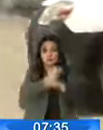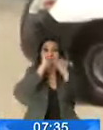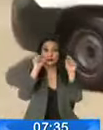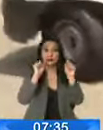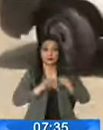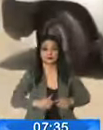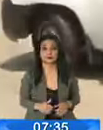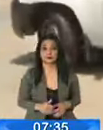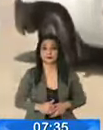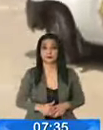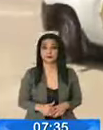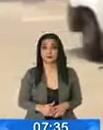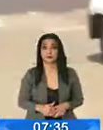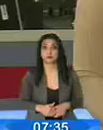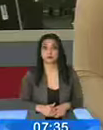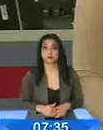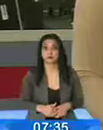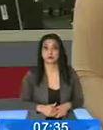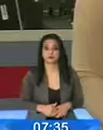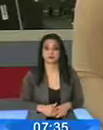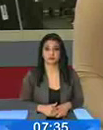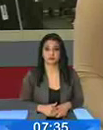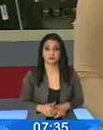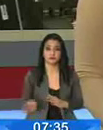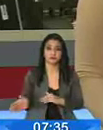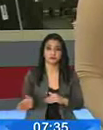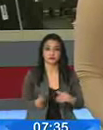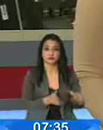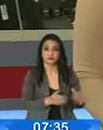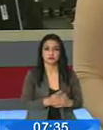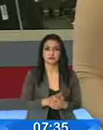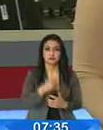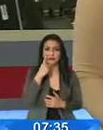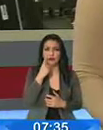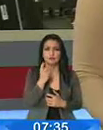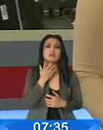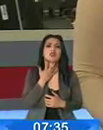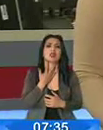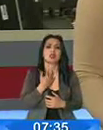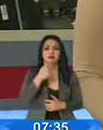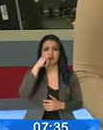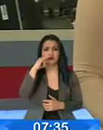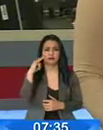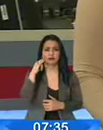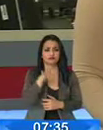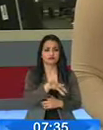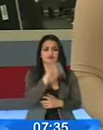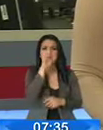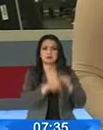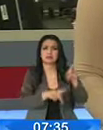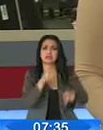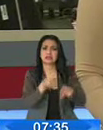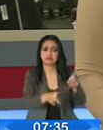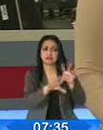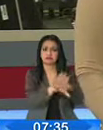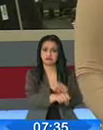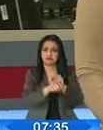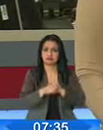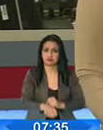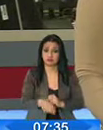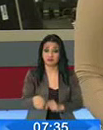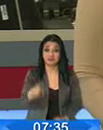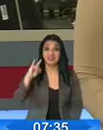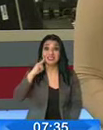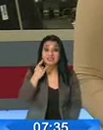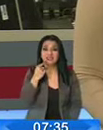informó Charlie Pisa. Y un supuesto pedófilo fue detenido en un balneario capitalino. La víctima denunció que el sujeto habría tratado